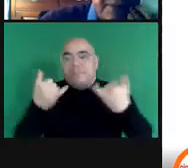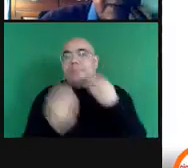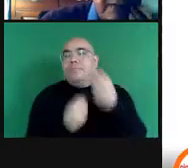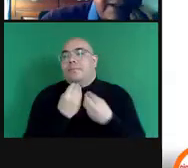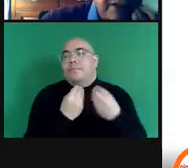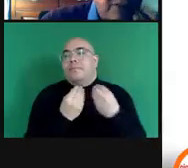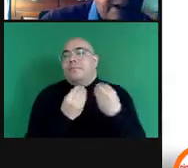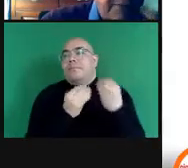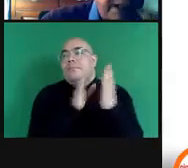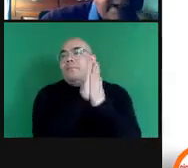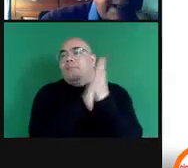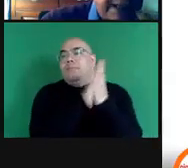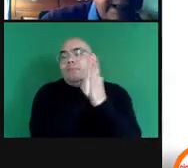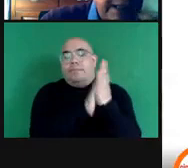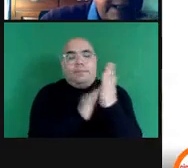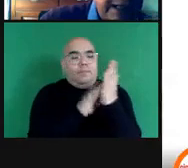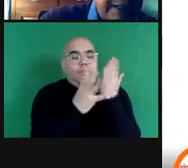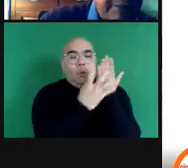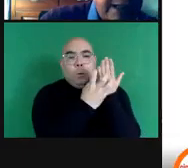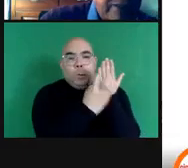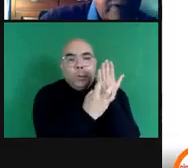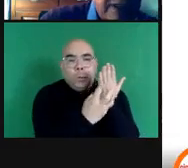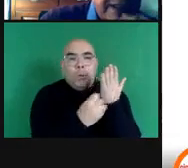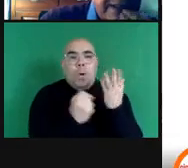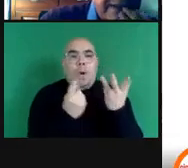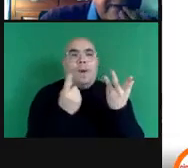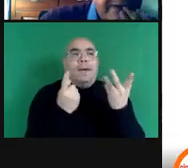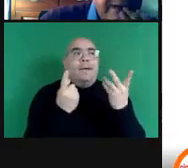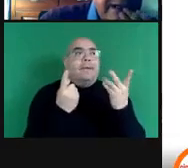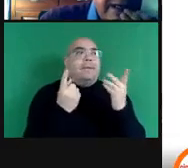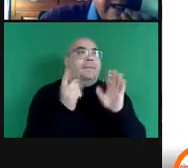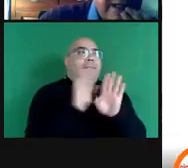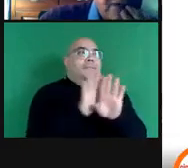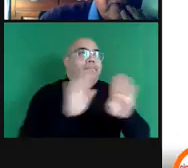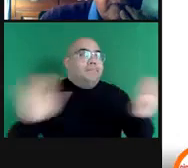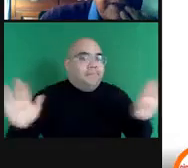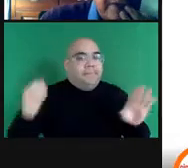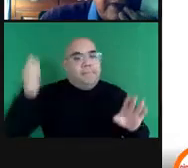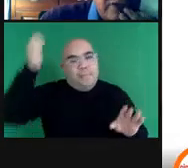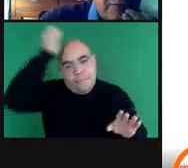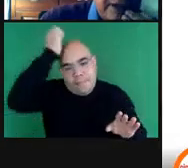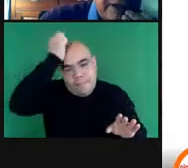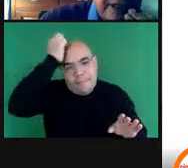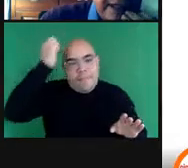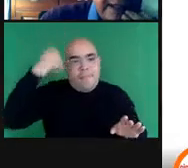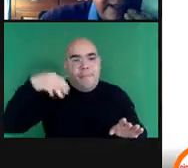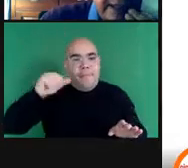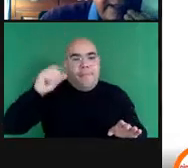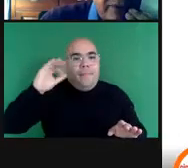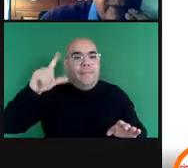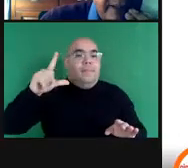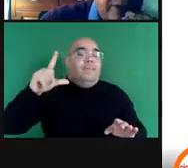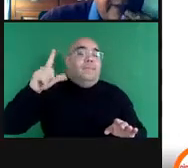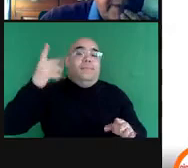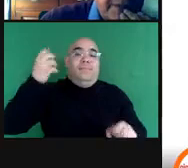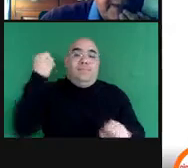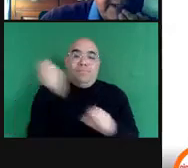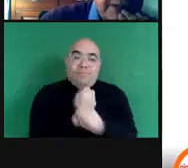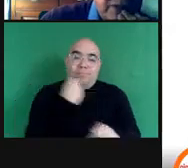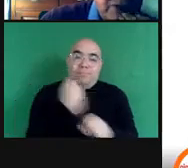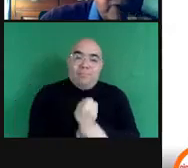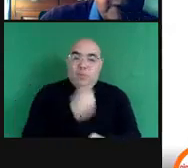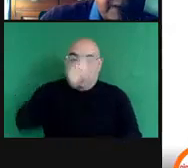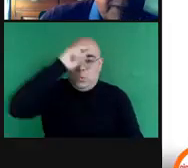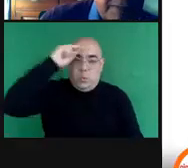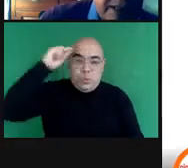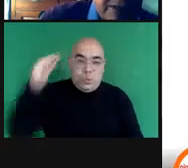y permeables como la piedra, el mármol o el ladrillo, acostumbra a ser un trabajo complejo que requiere de una buena preparación,